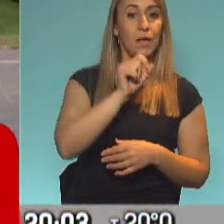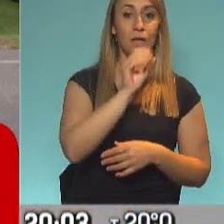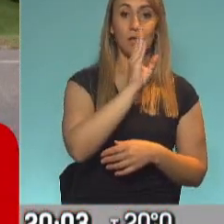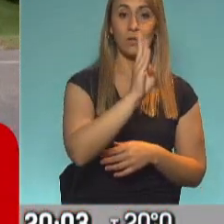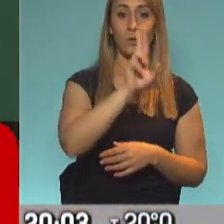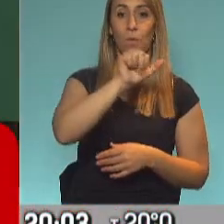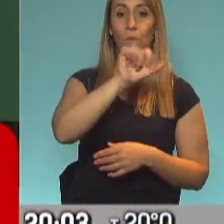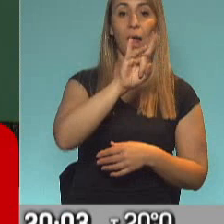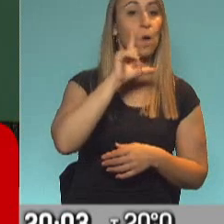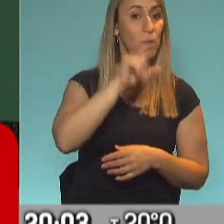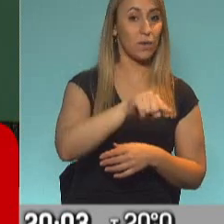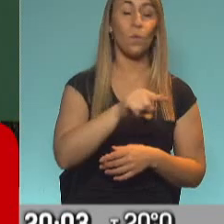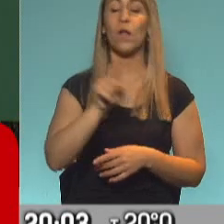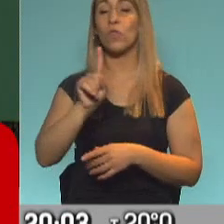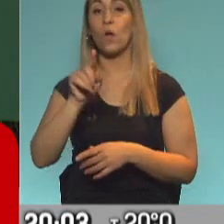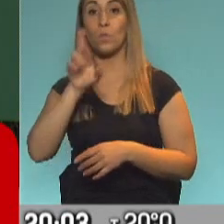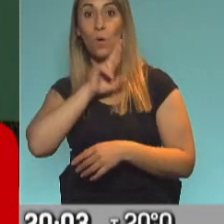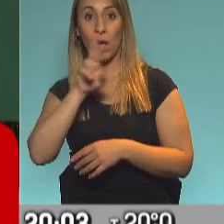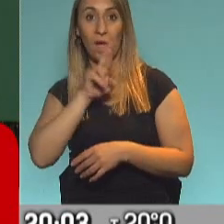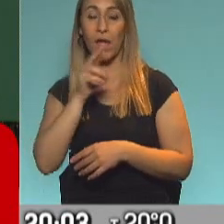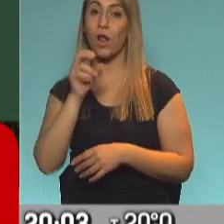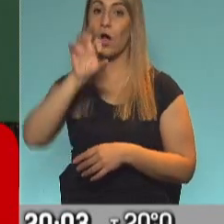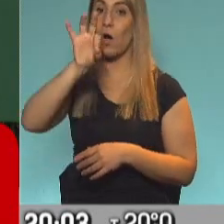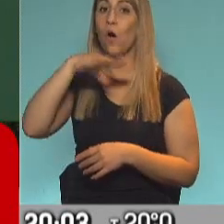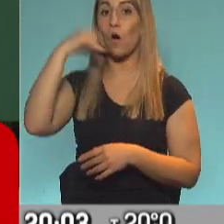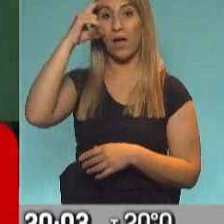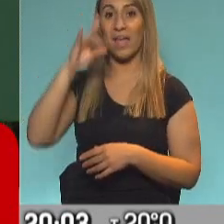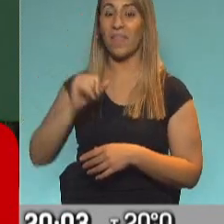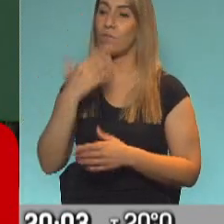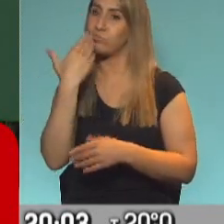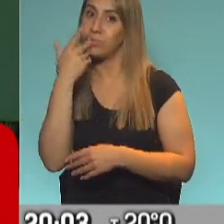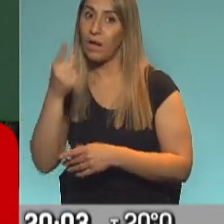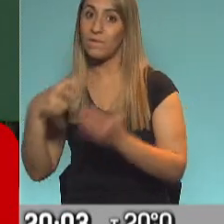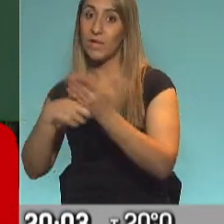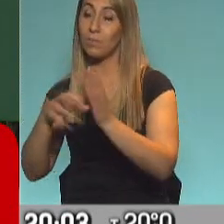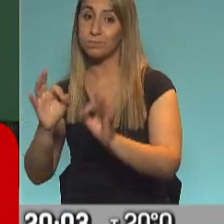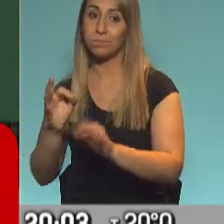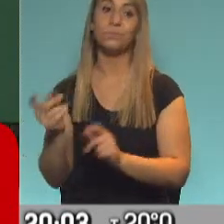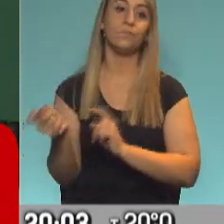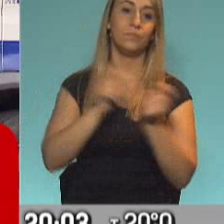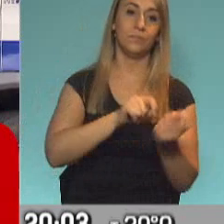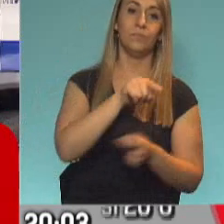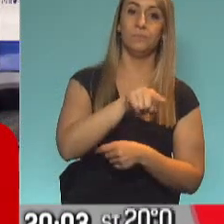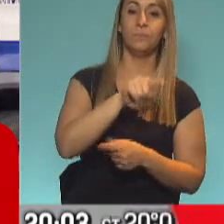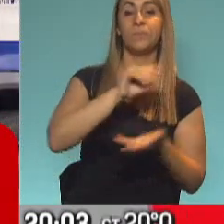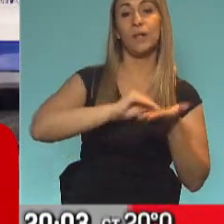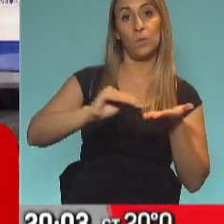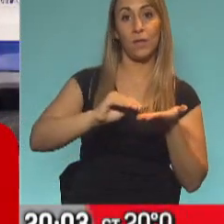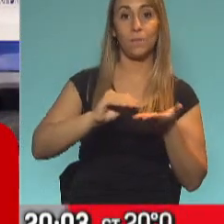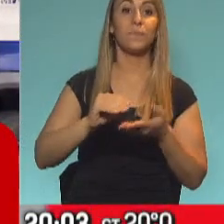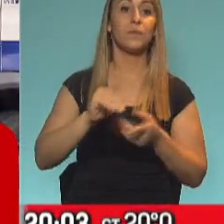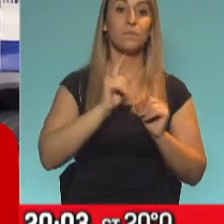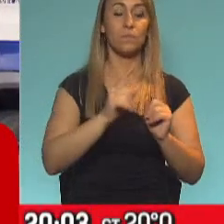vez que terminó Verónica Ojeda de hablar con los fiscales, y esto le decía a todos los medios que estábamos apostados acá hasta